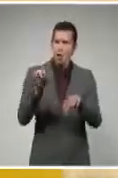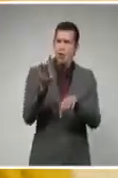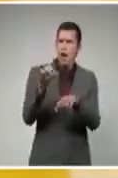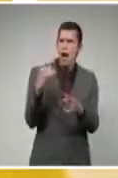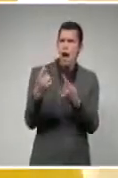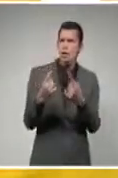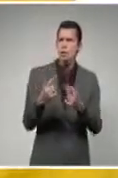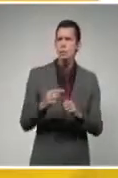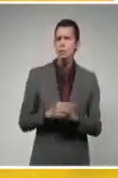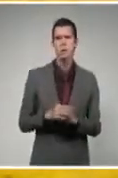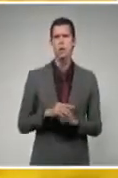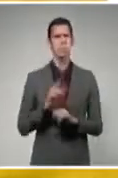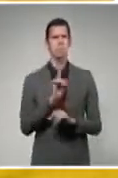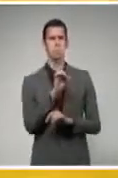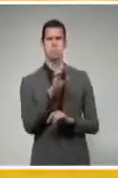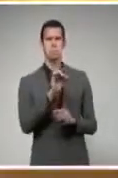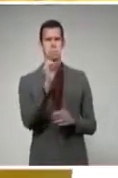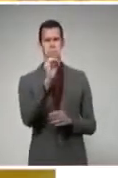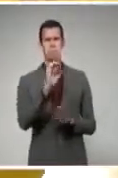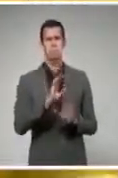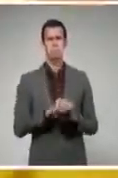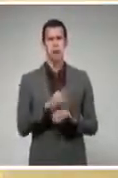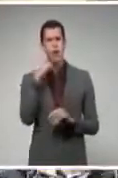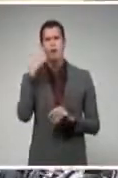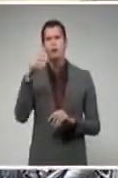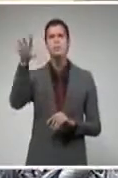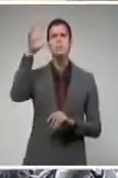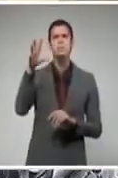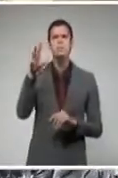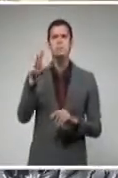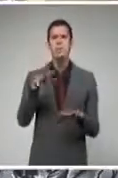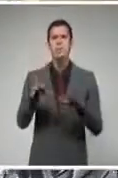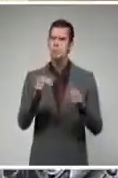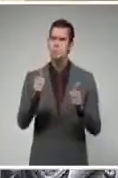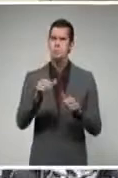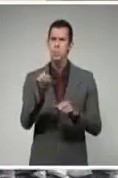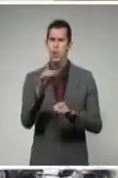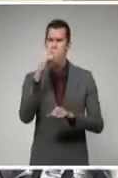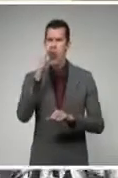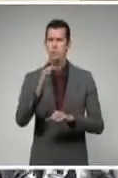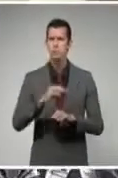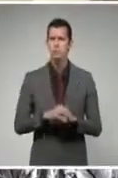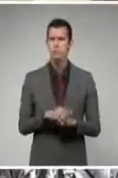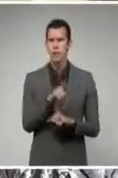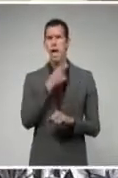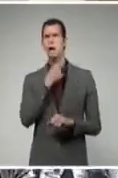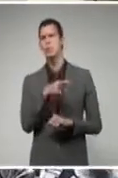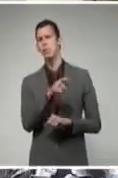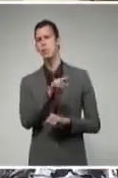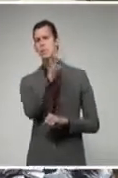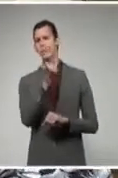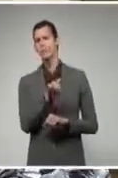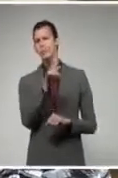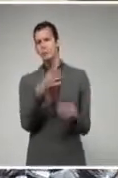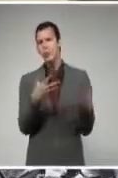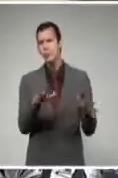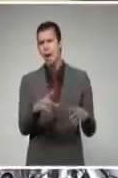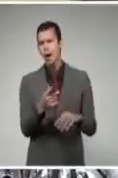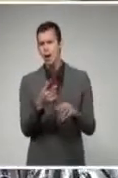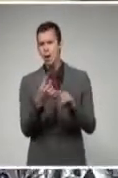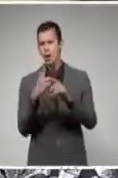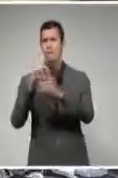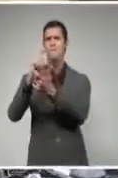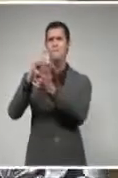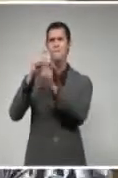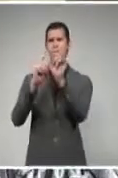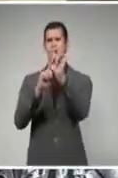duele. Levántelo, ¿le duele? No, no duele. No duele. No. ¿Y tú no le tienes miedo a las agujas? No, no, ni a las agujas ni nada que sea para